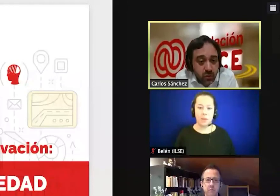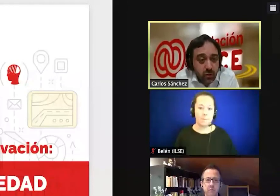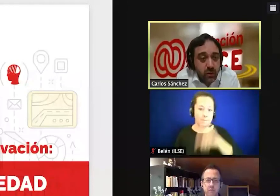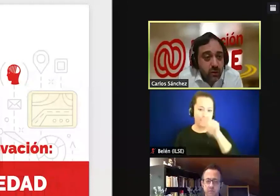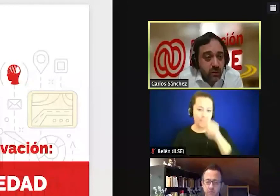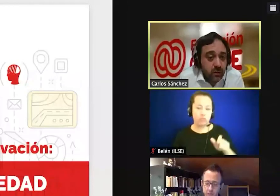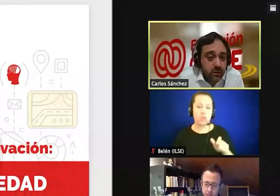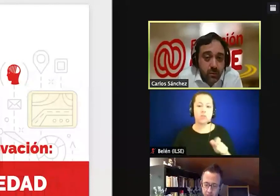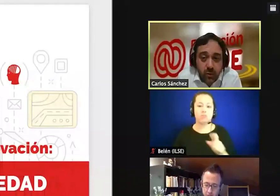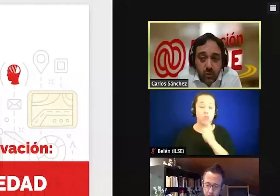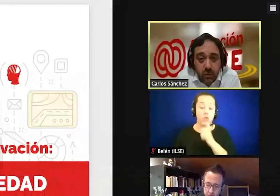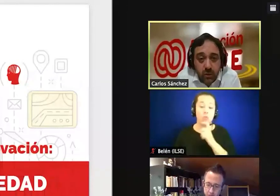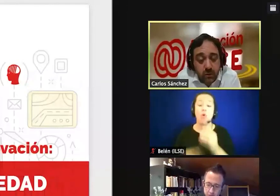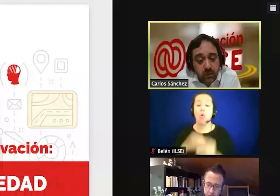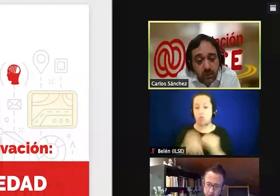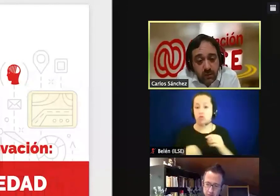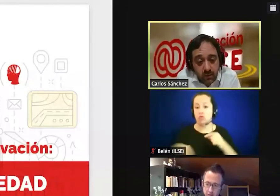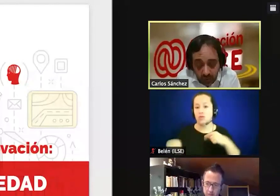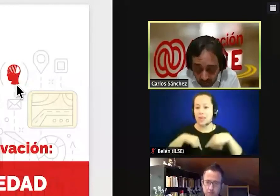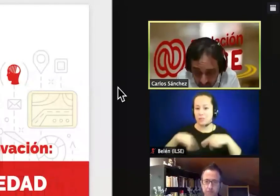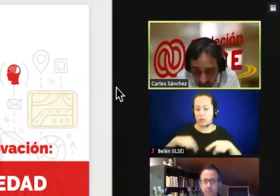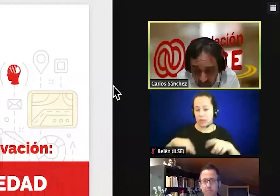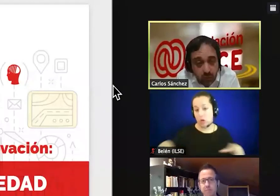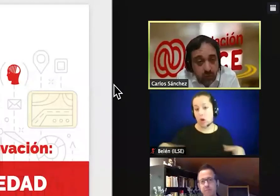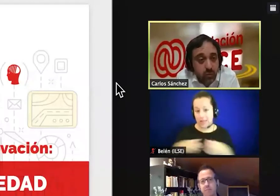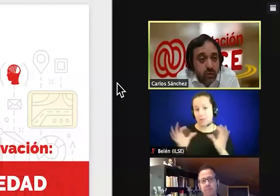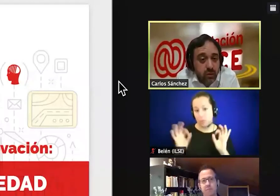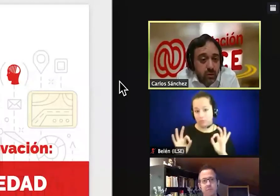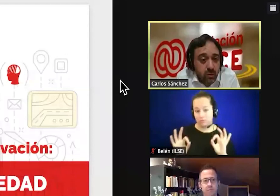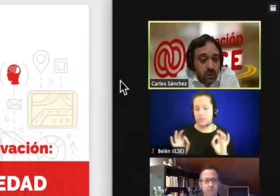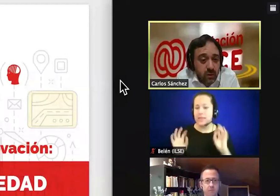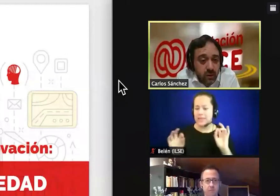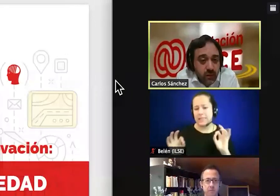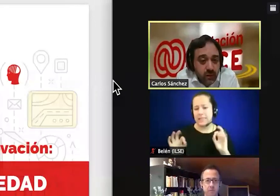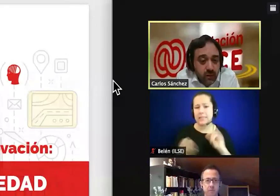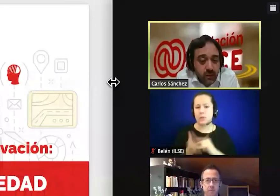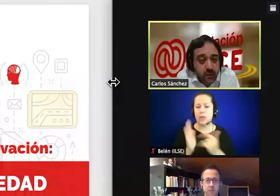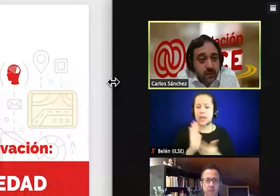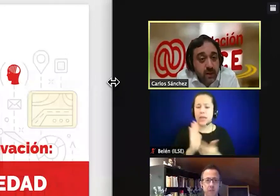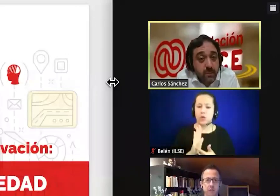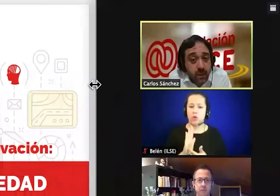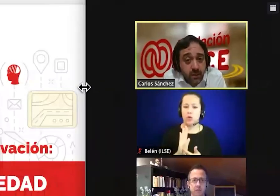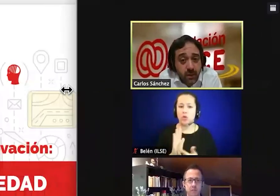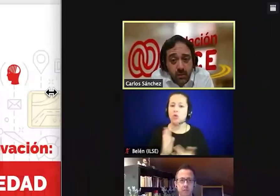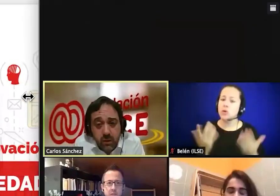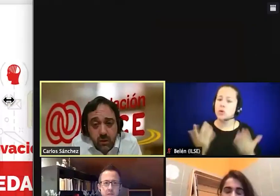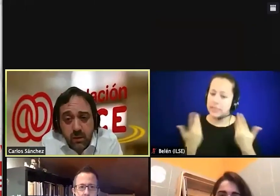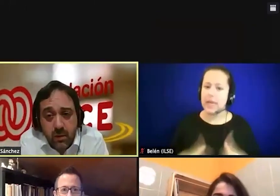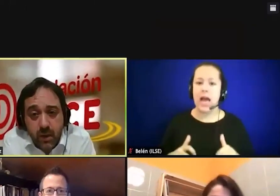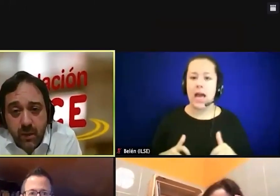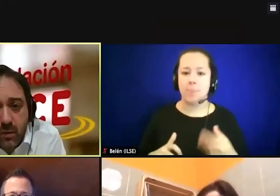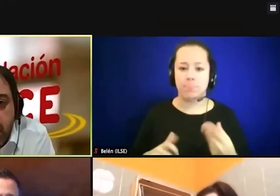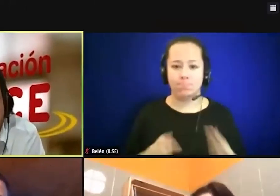uso de transporte colectivo. En ese sentido, es un proyecto que ya está implantado